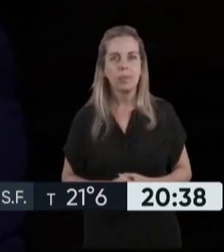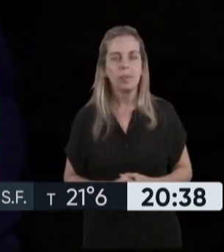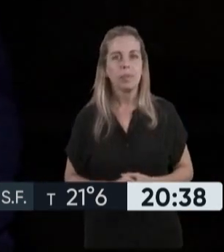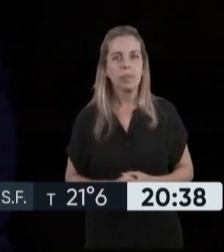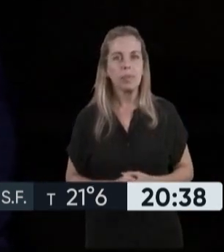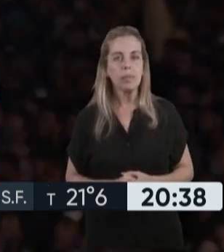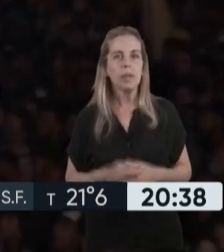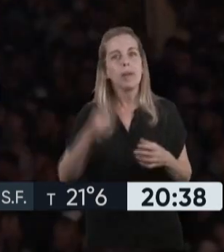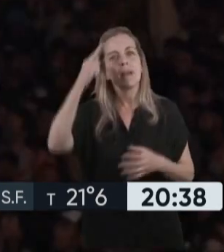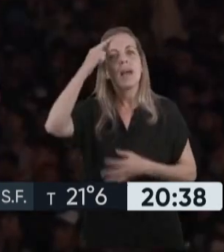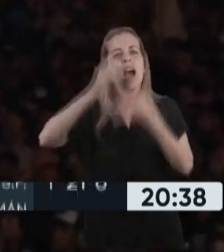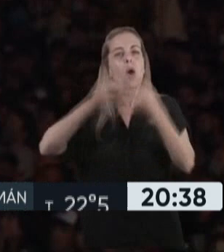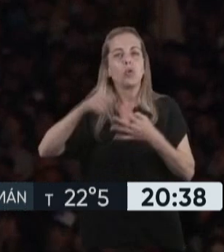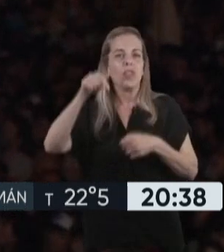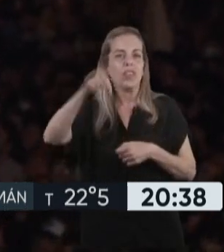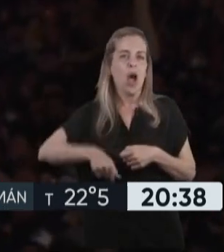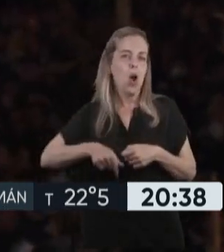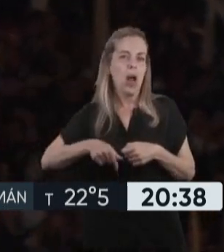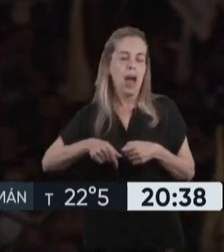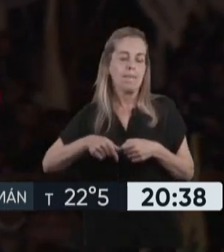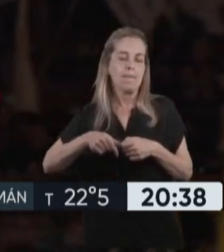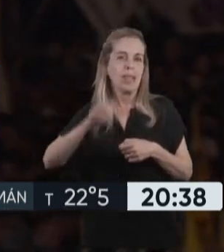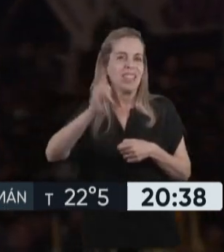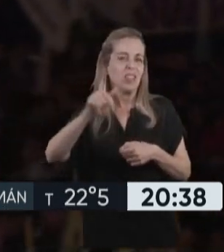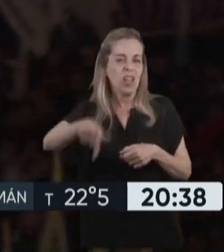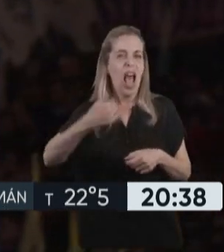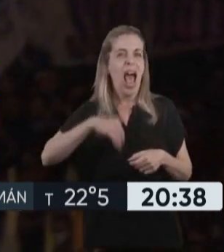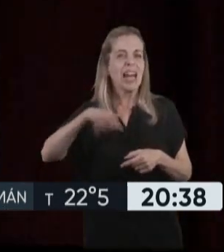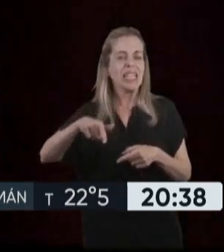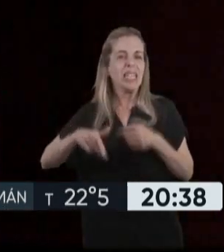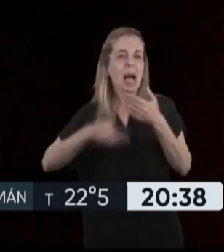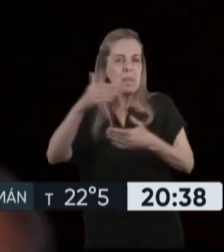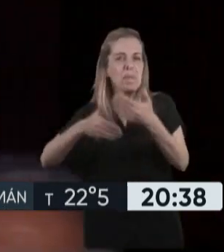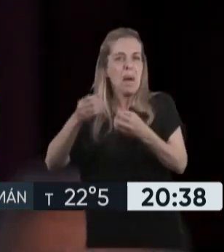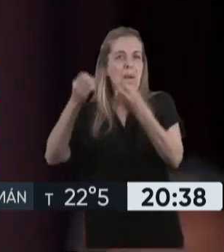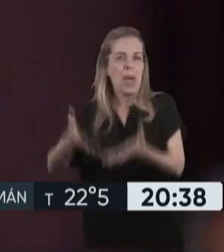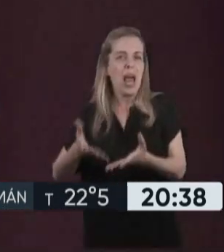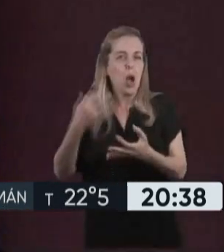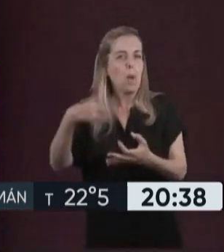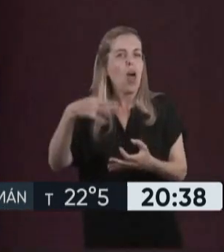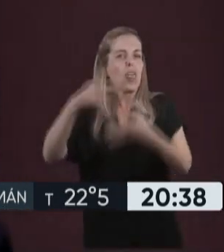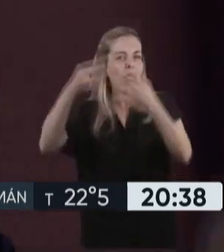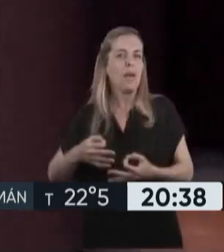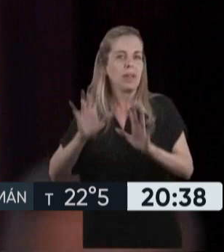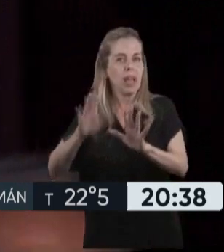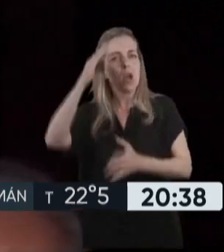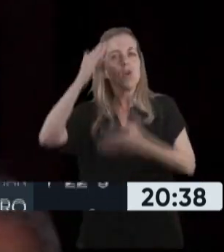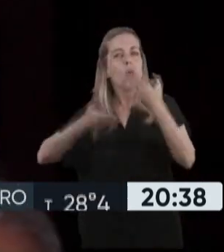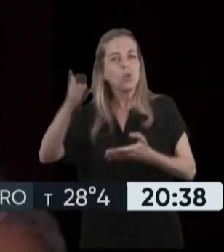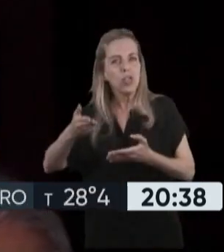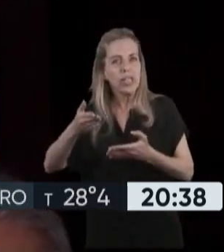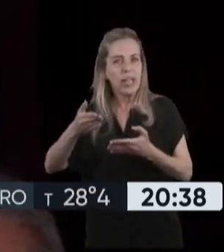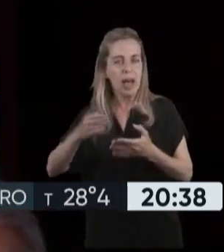para que la justicia de una vez por todas en la Argentina funcione como lo que debe ser, haciendo